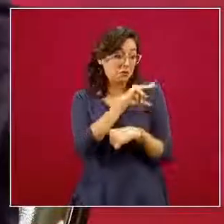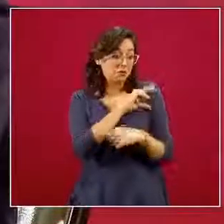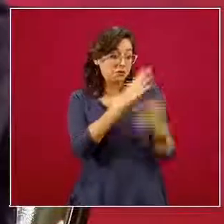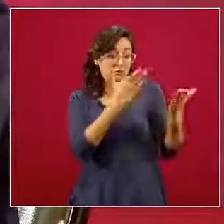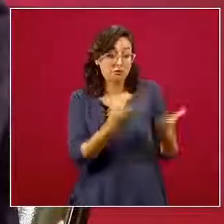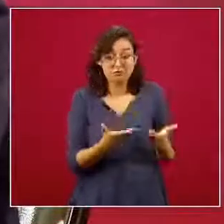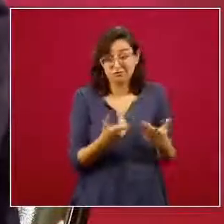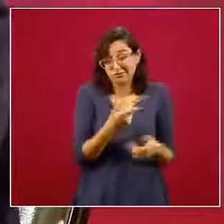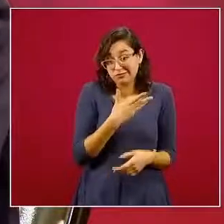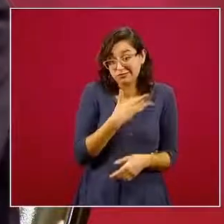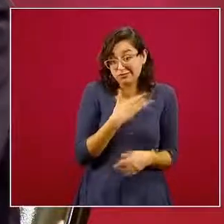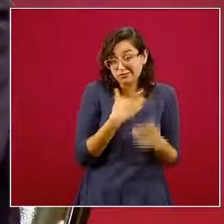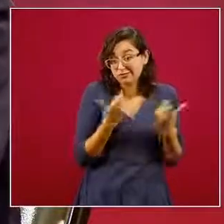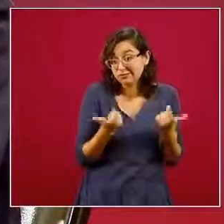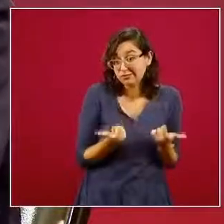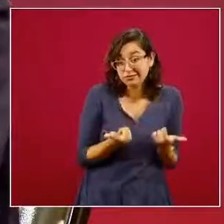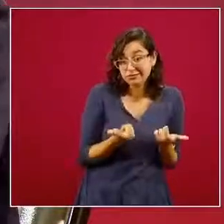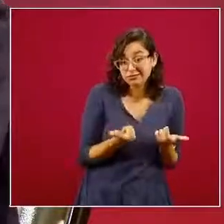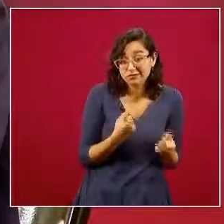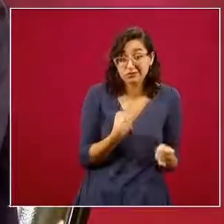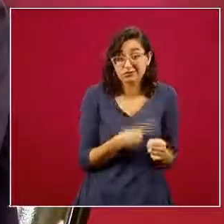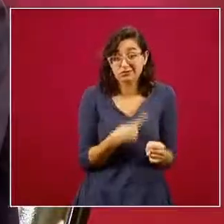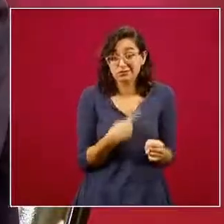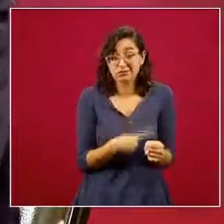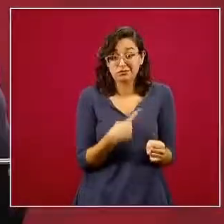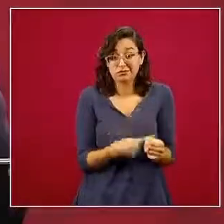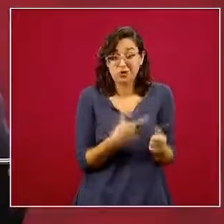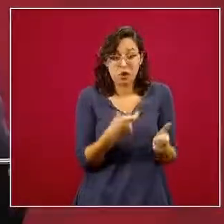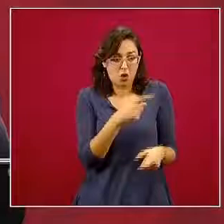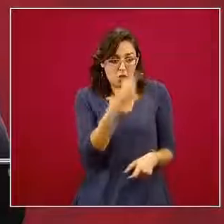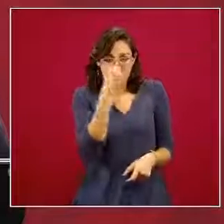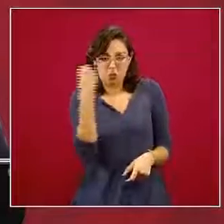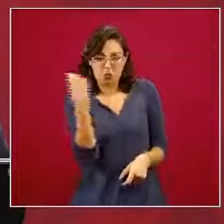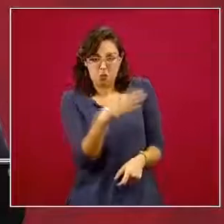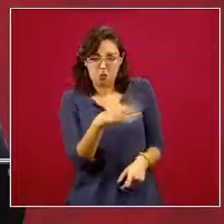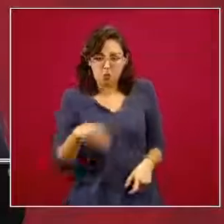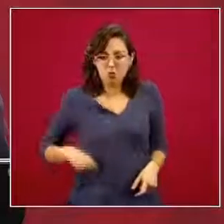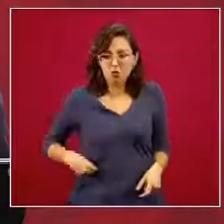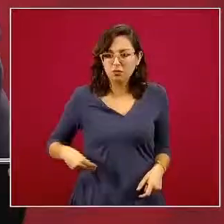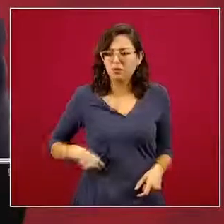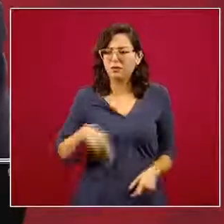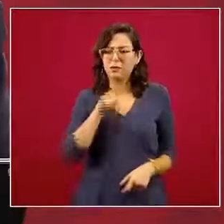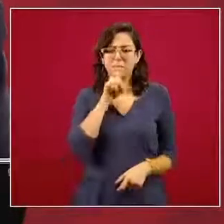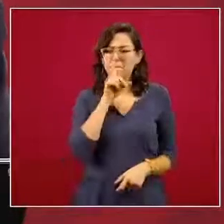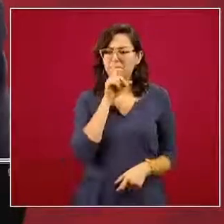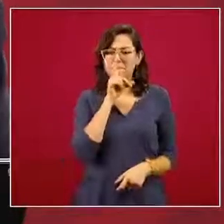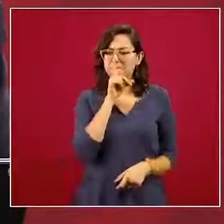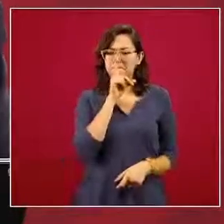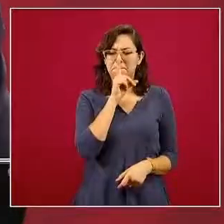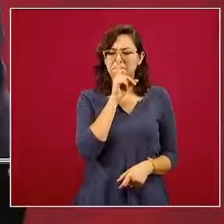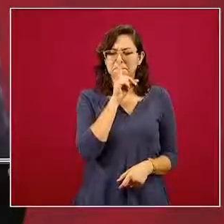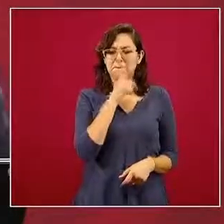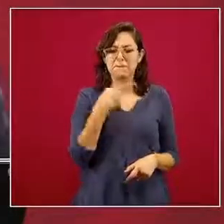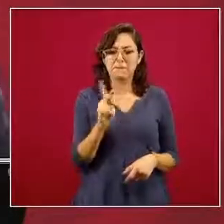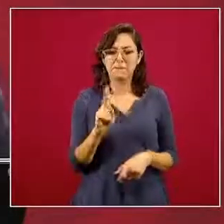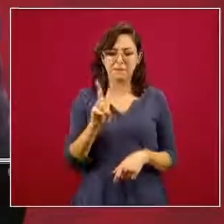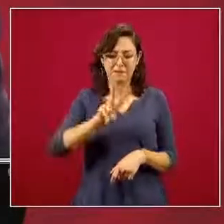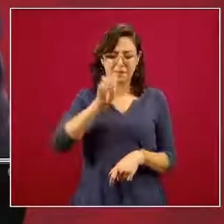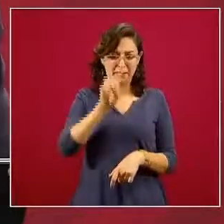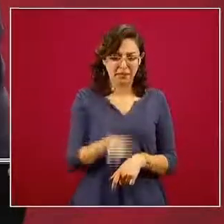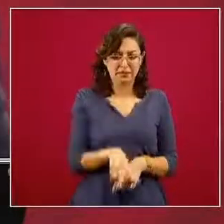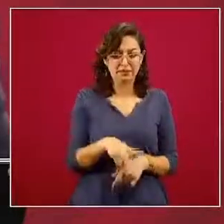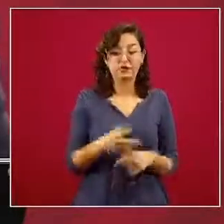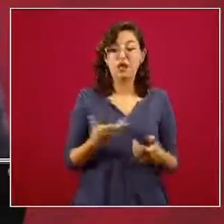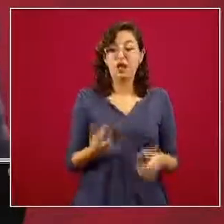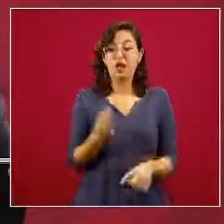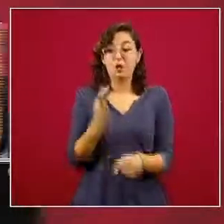y llegaron infectados o infectadas. No les culpamos en absoluto, ¿no? Pero es una realidad. Pero el mensaje principal no es ese, el